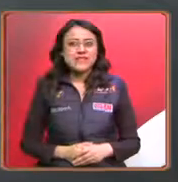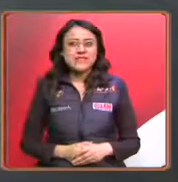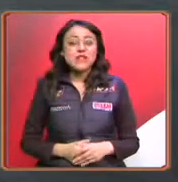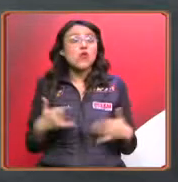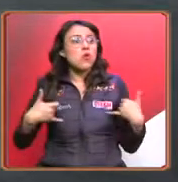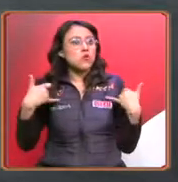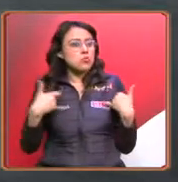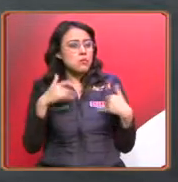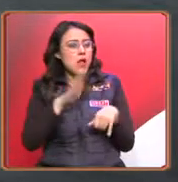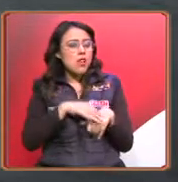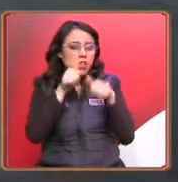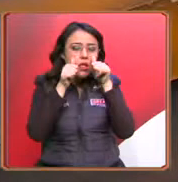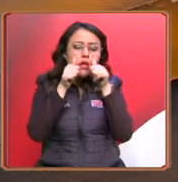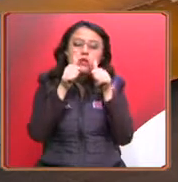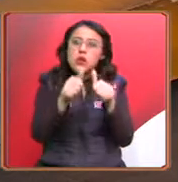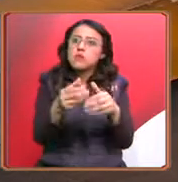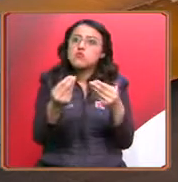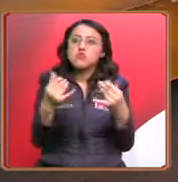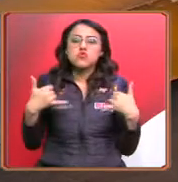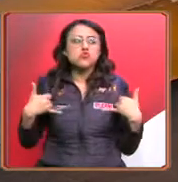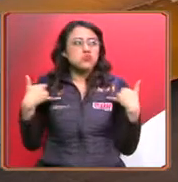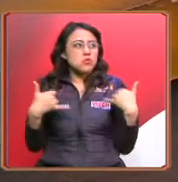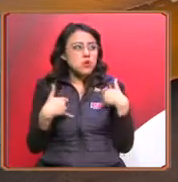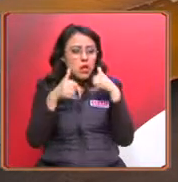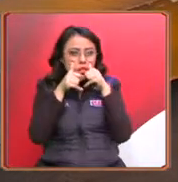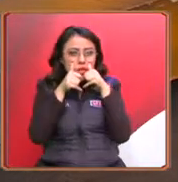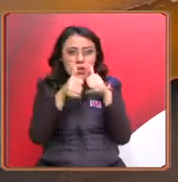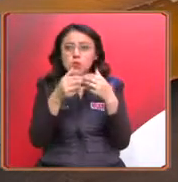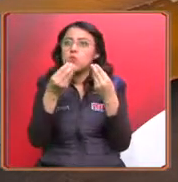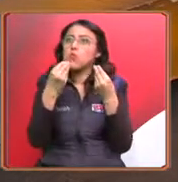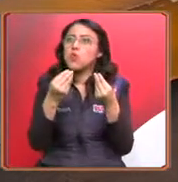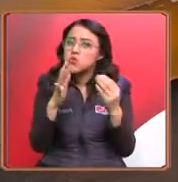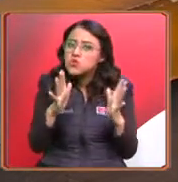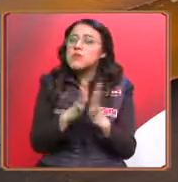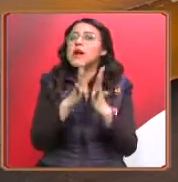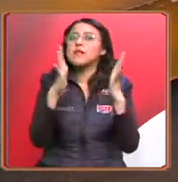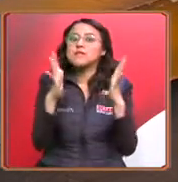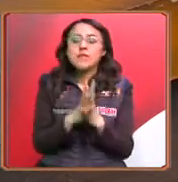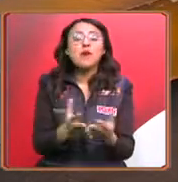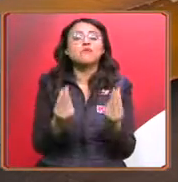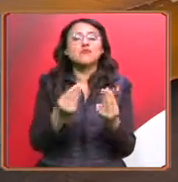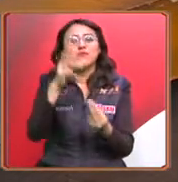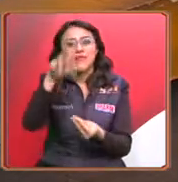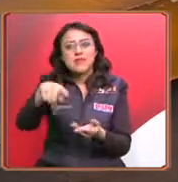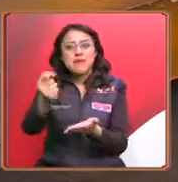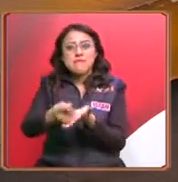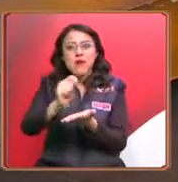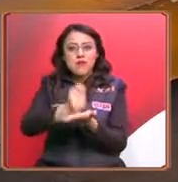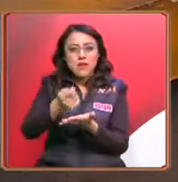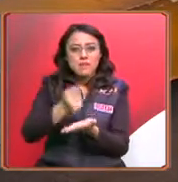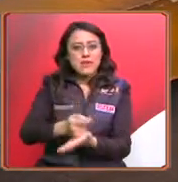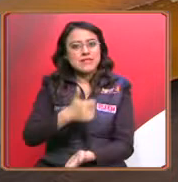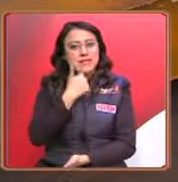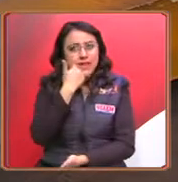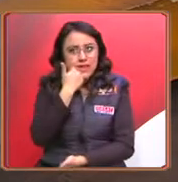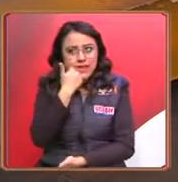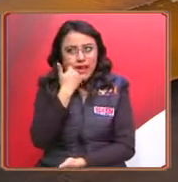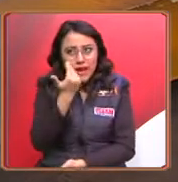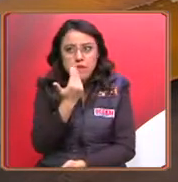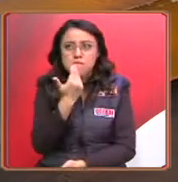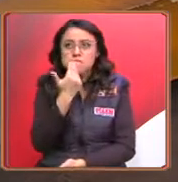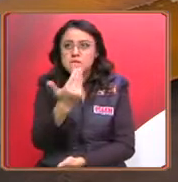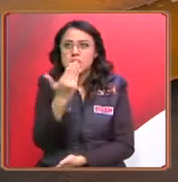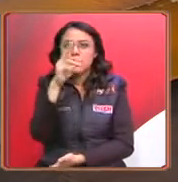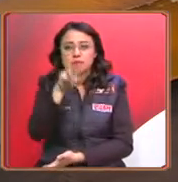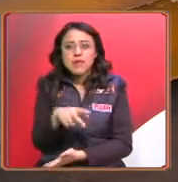Los chavos bien atentos al mensaje, ¿verdad? Los chavos bien atentos al mensaje, bien participativos. Los tamaulipecos se ve que tienen ganas de